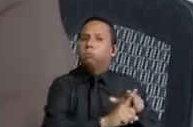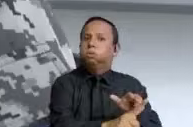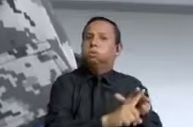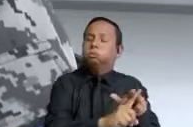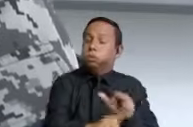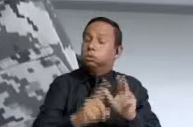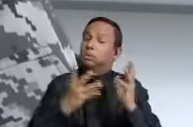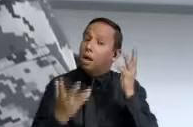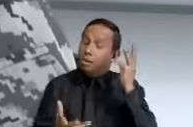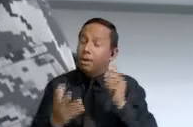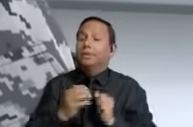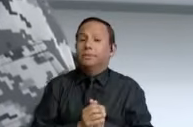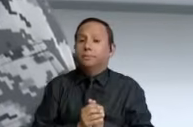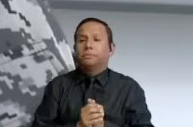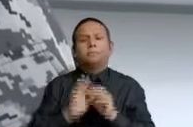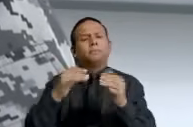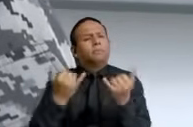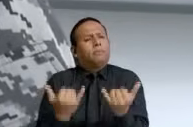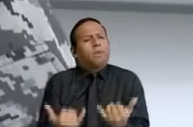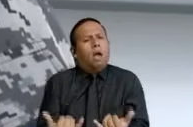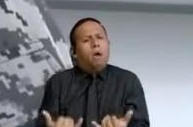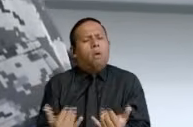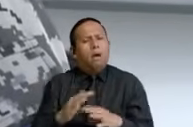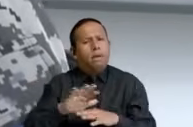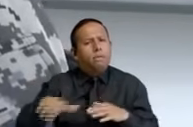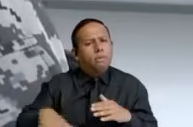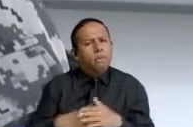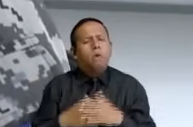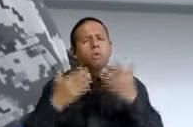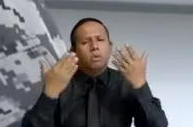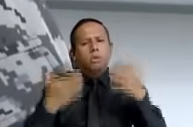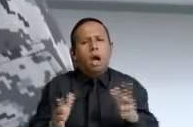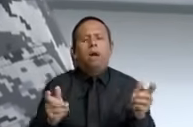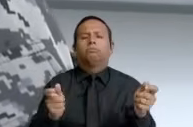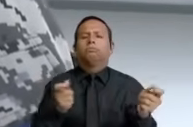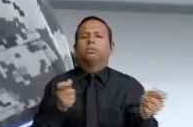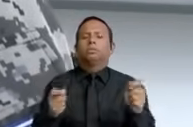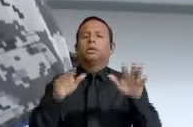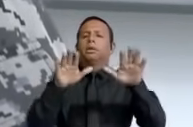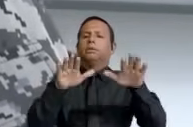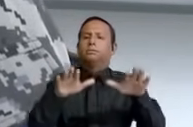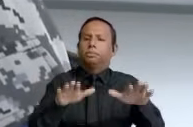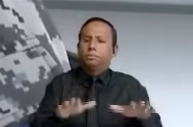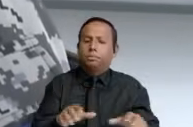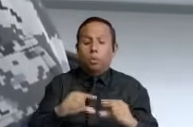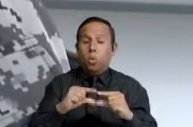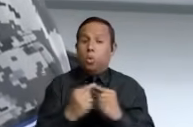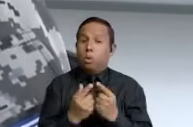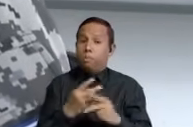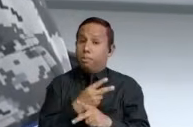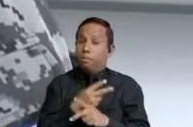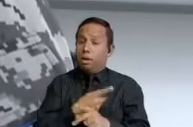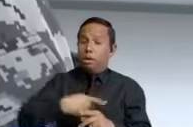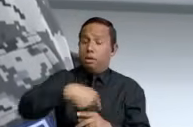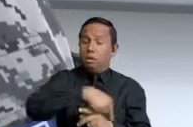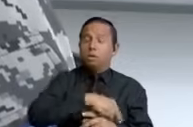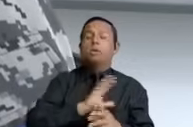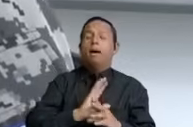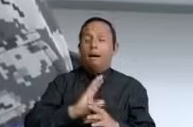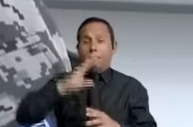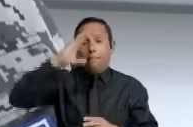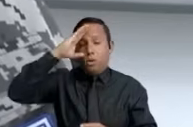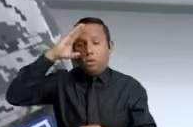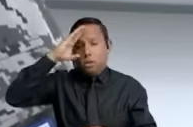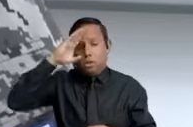sectores hasta este momento la situación se encuentra controlada el personal de criminalística ha levantado todos los